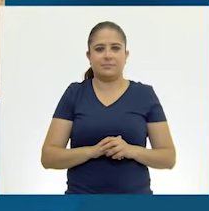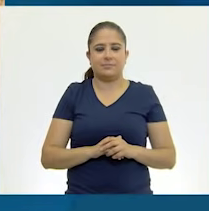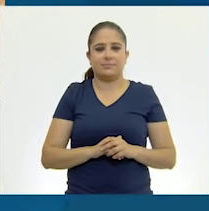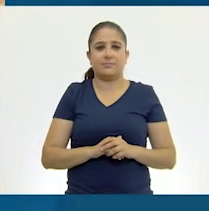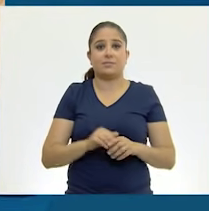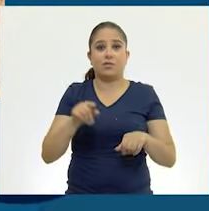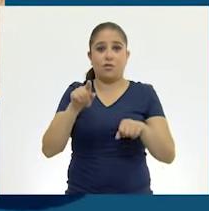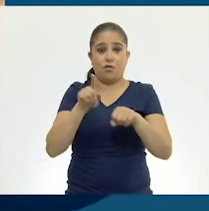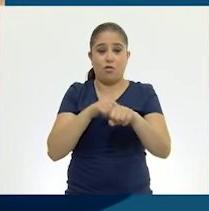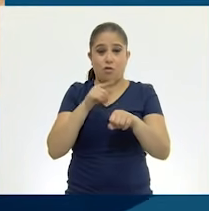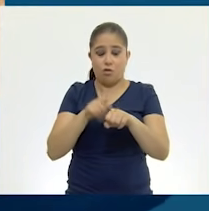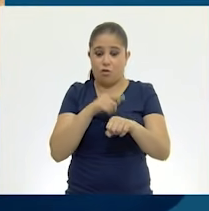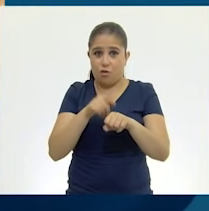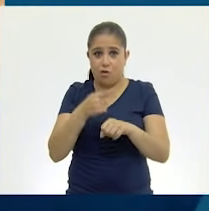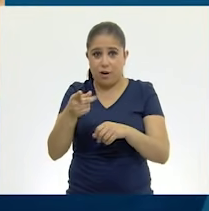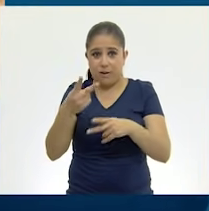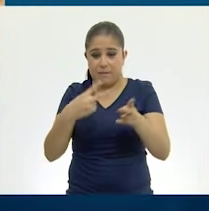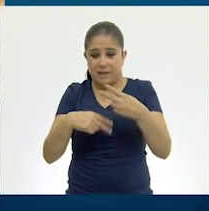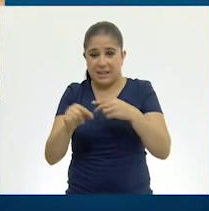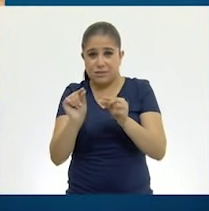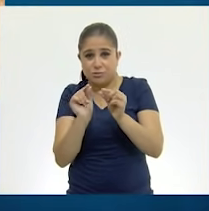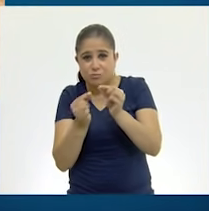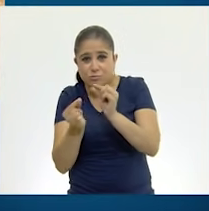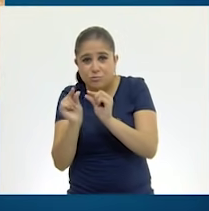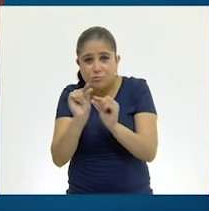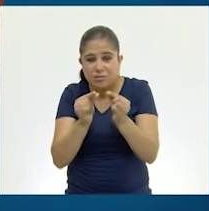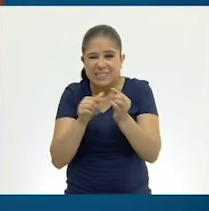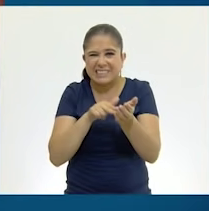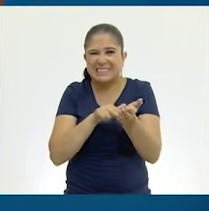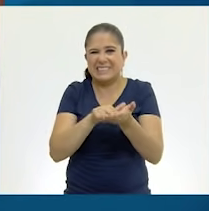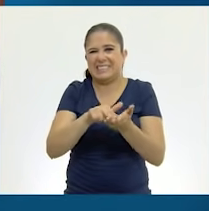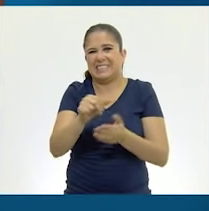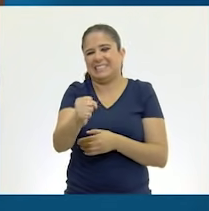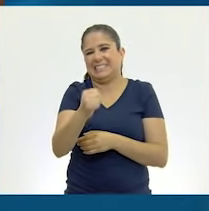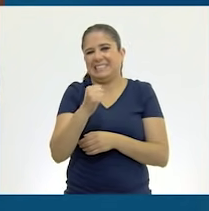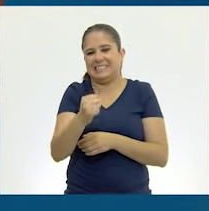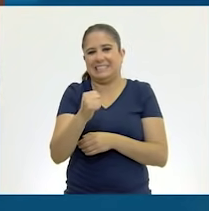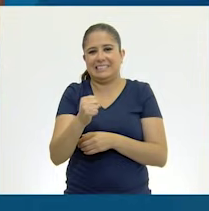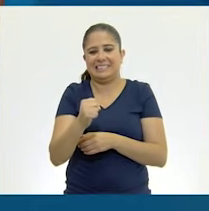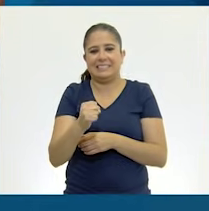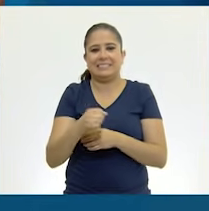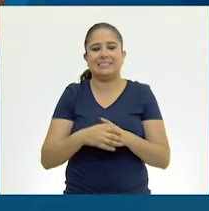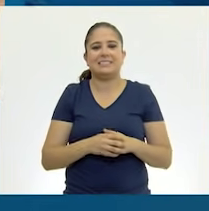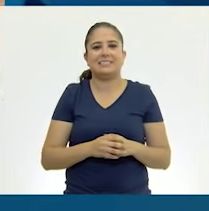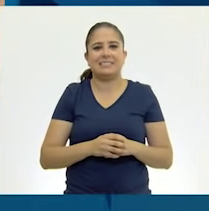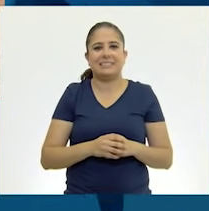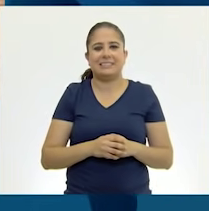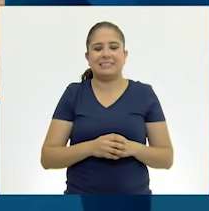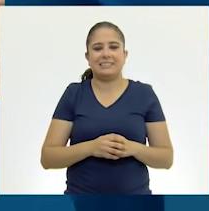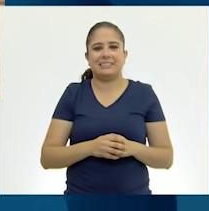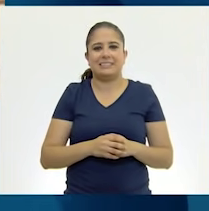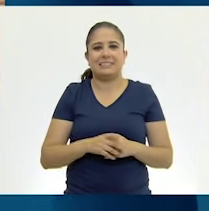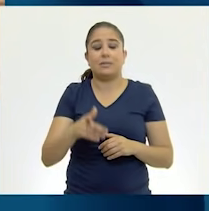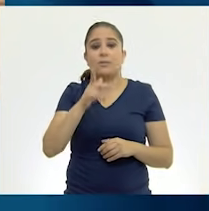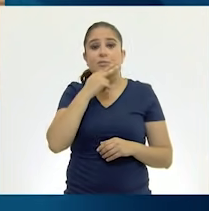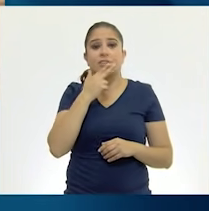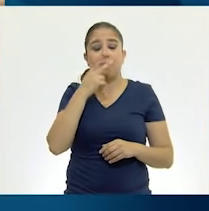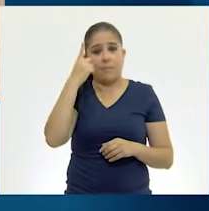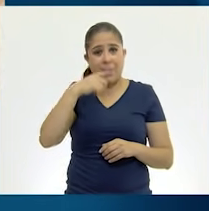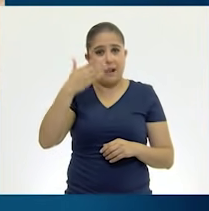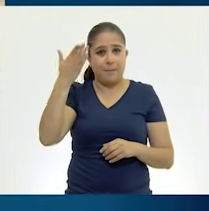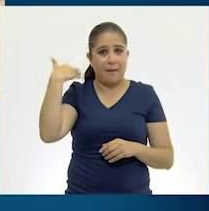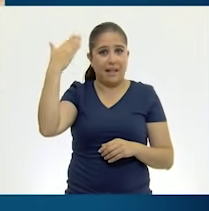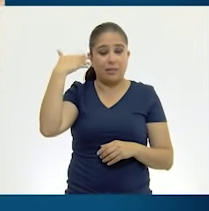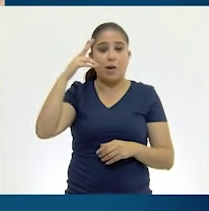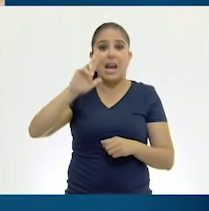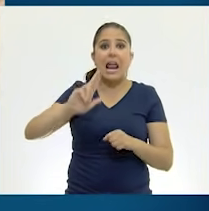El color que sale de la semilla tostada es bien negro. Le servía como pinturas, pero